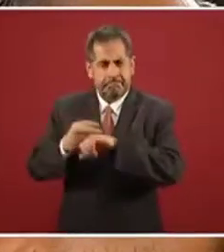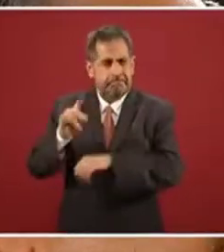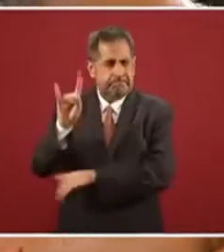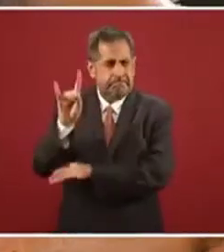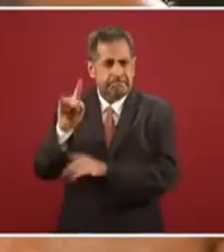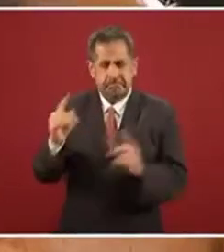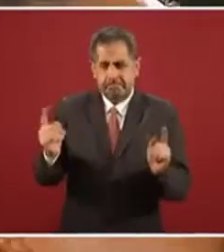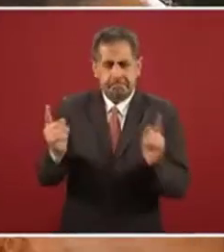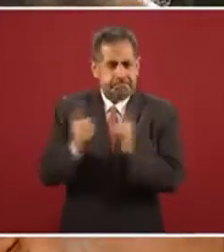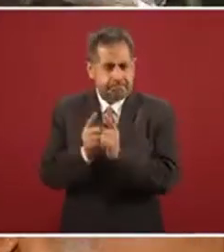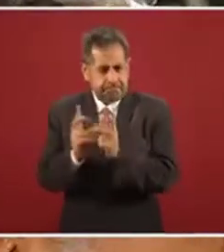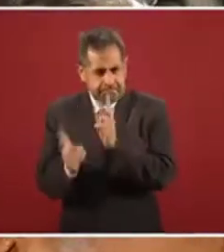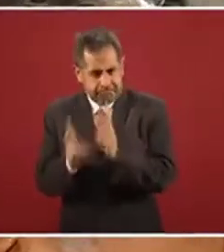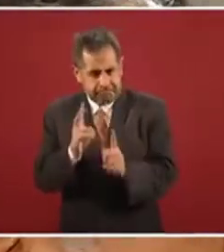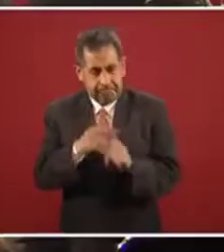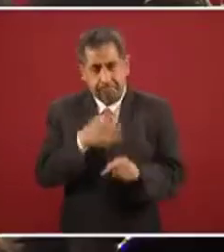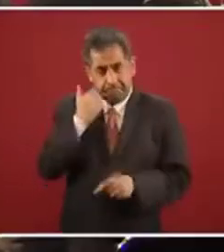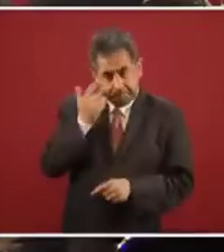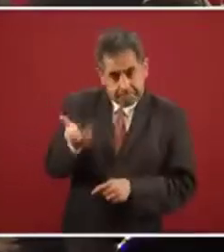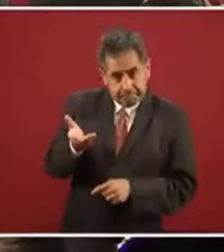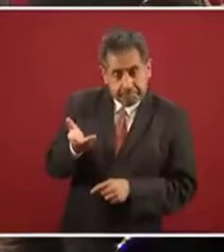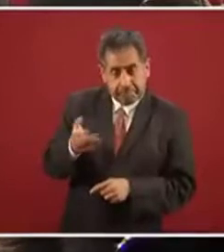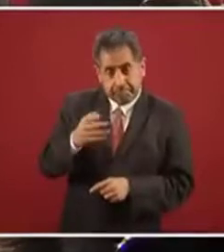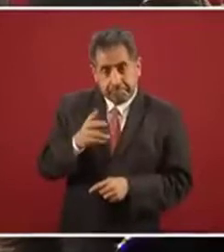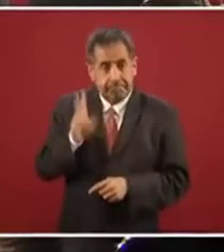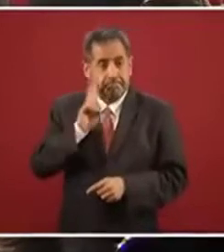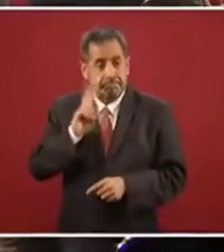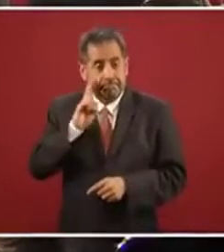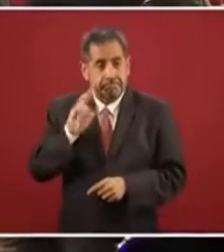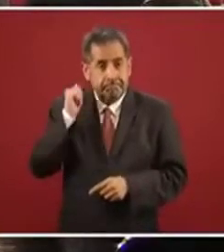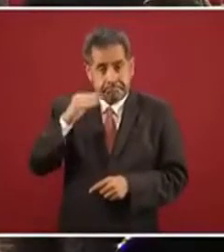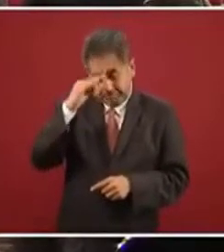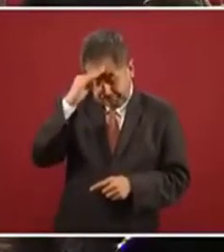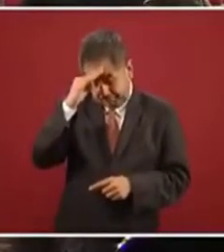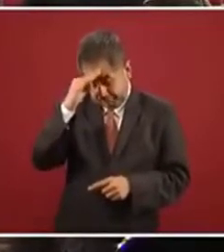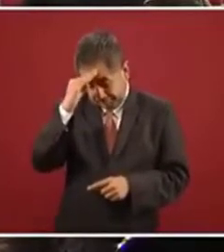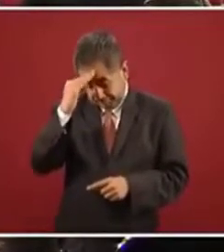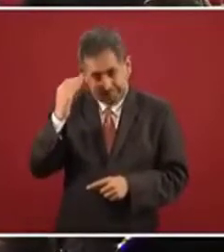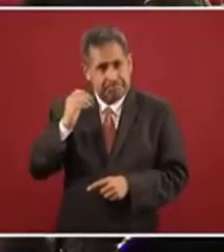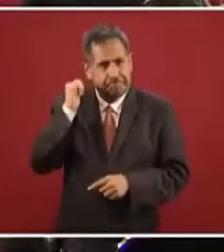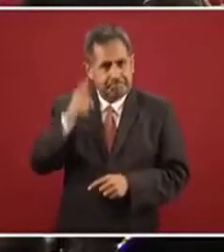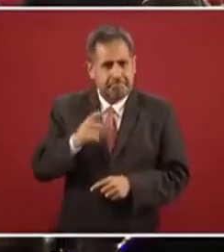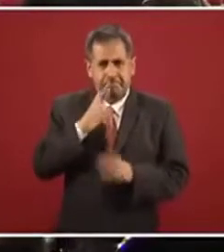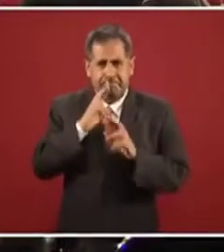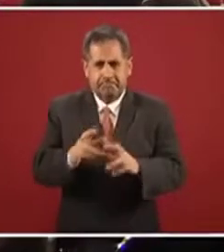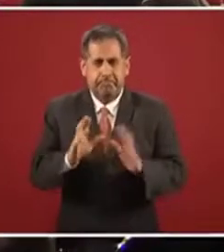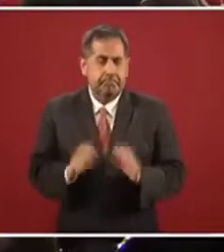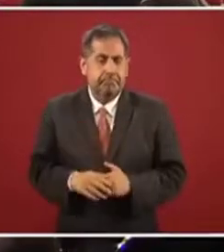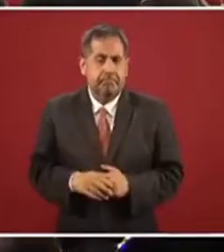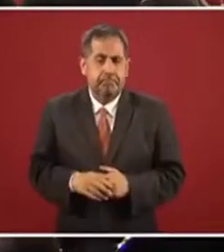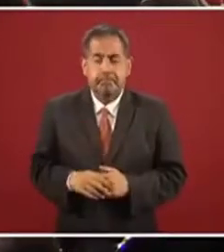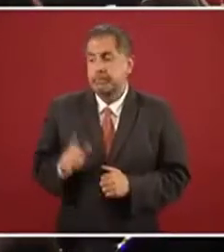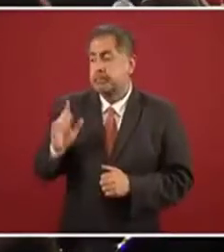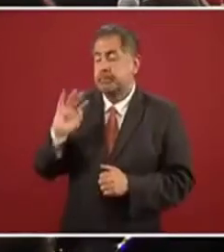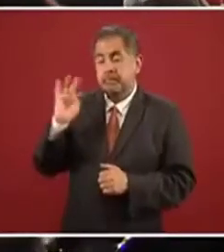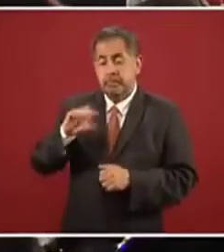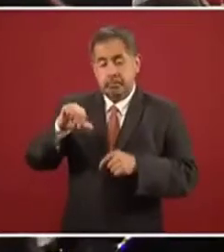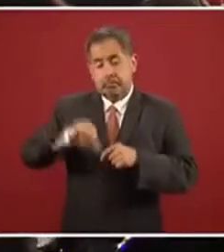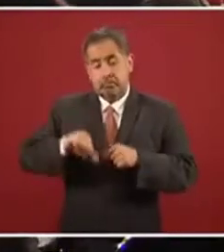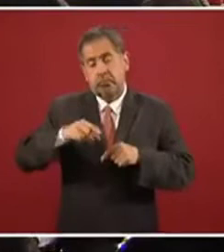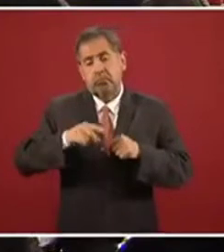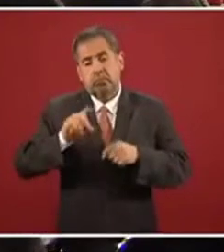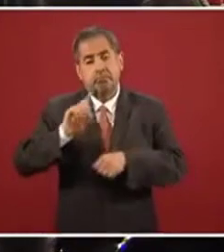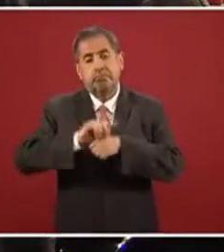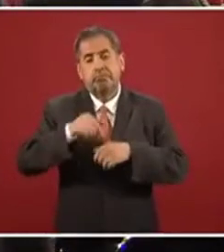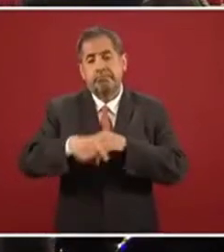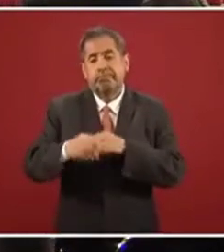boliviana, y se espera tener algún resultado a corto plazo? A corto plazo, a partir de hoy, bueno, desde luego que la